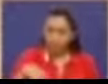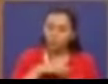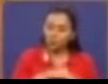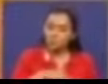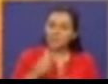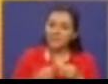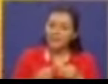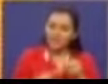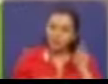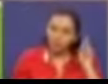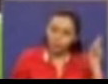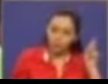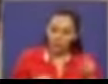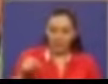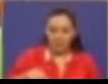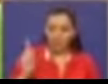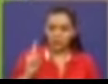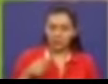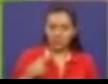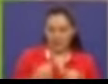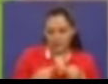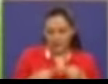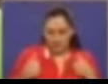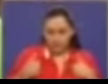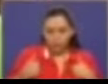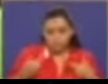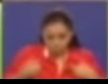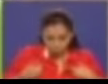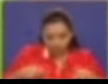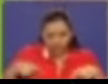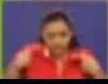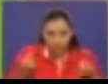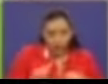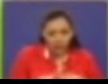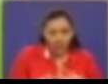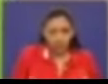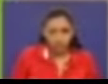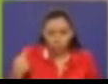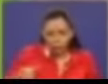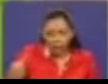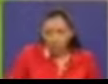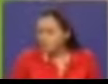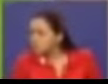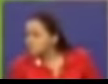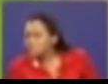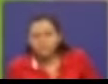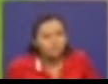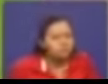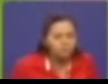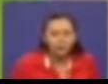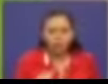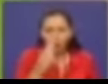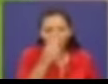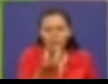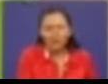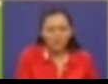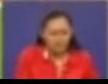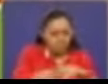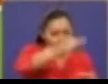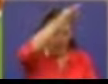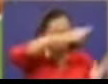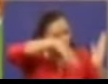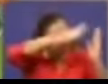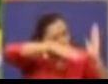el municipio de Quito, presidente. Como quiteña, digo, como vivo allá, lo vivo todos los días, y les invito a los quiteños, a las quiteñas, a